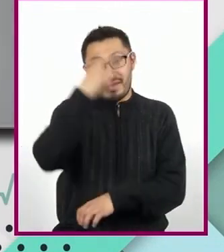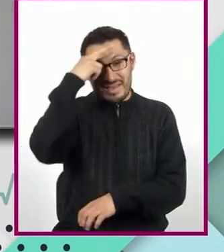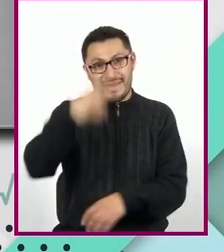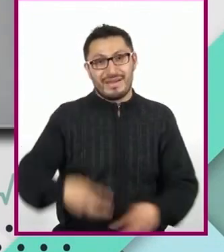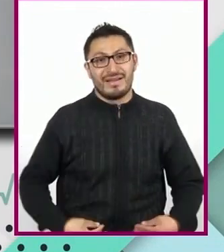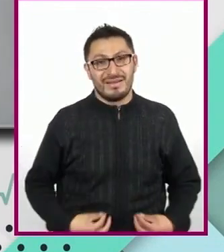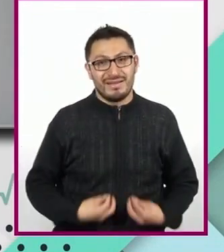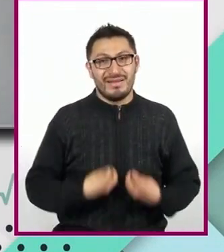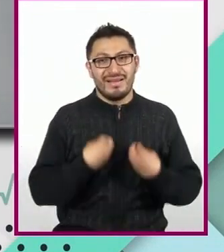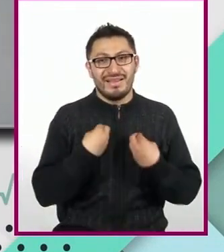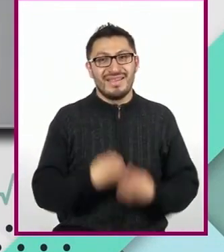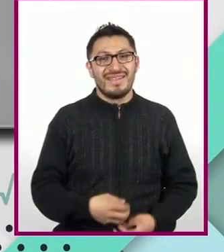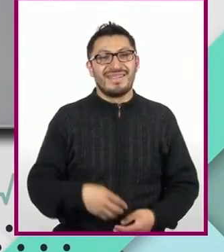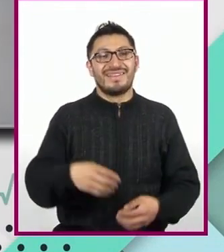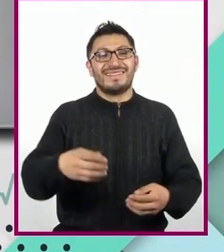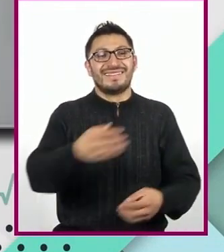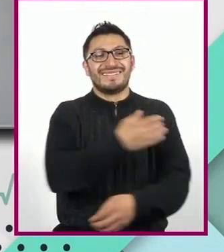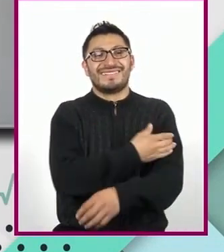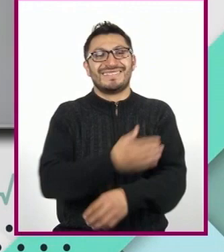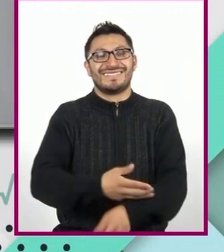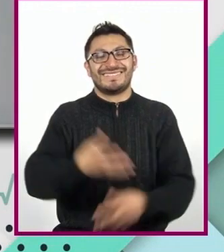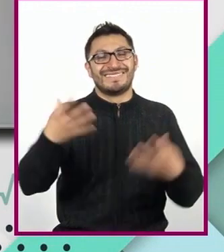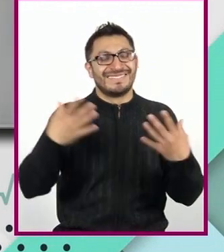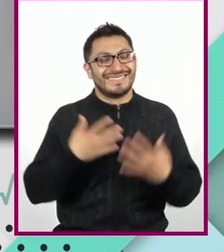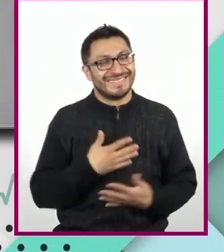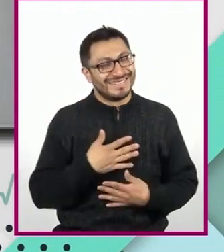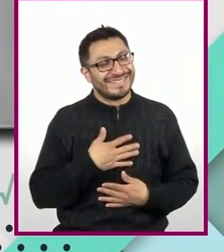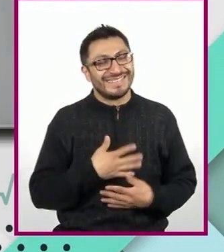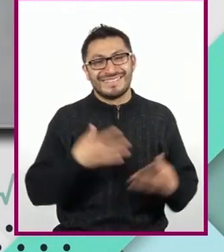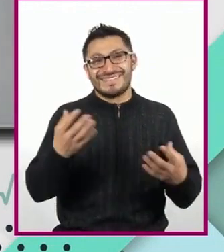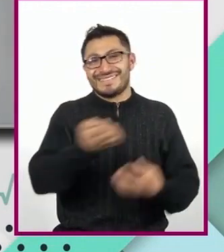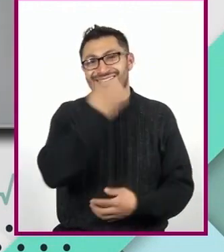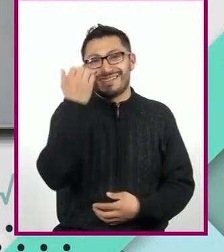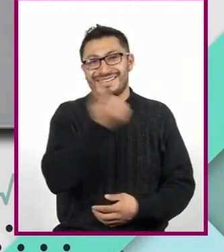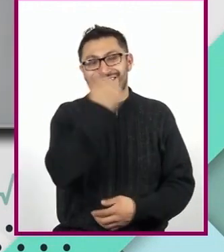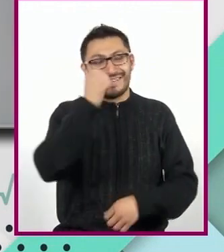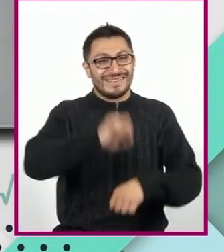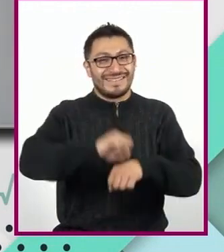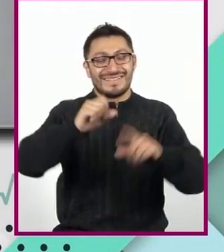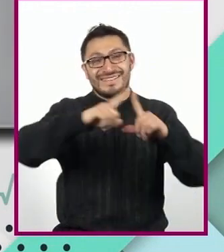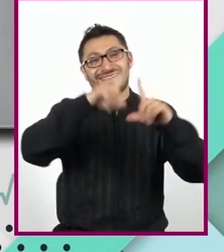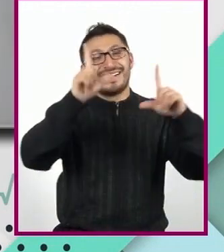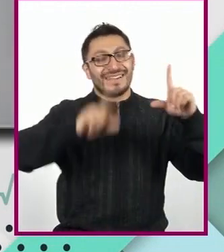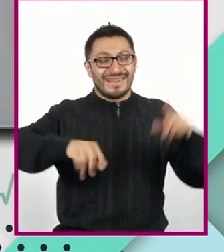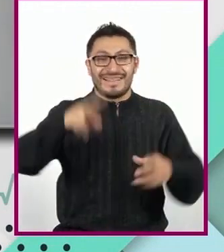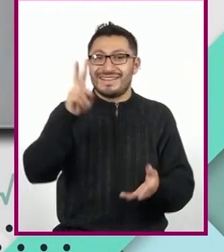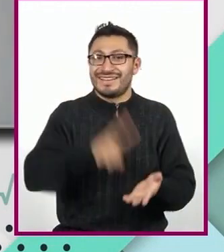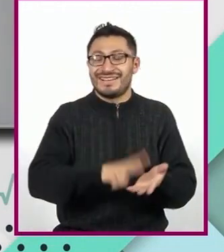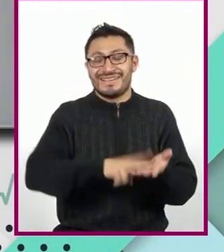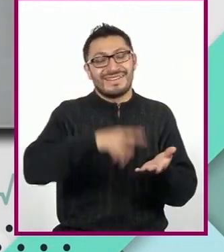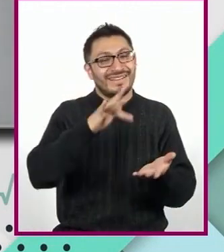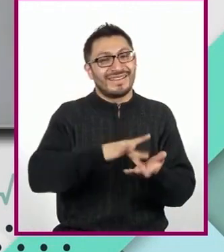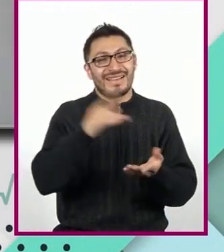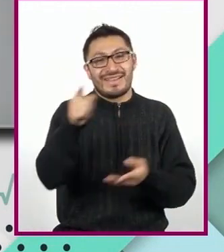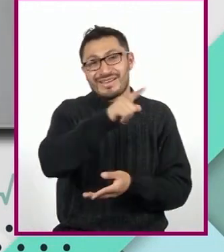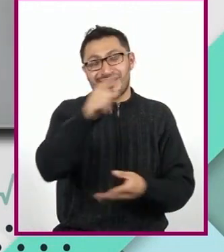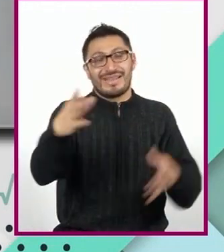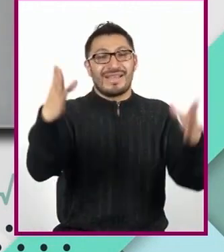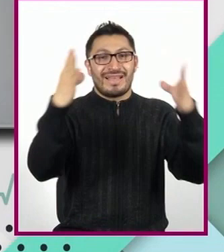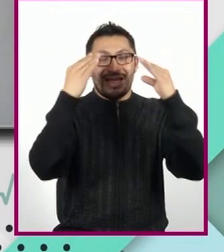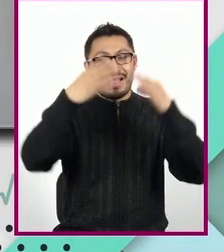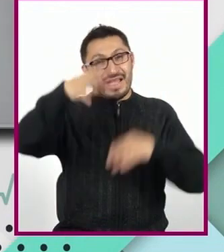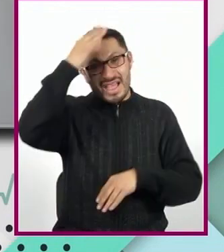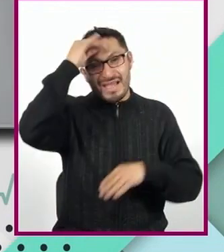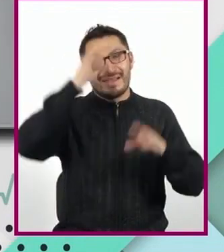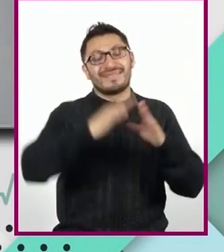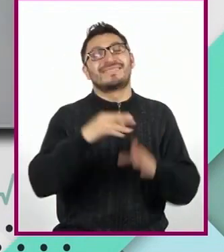Mis compañeros y yo, estudiantes de secundaria de todo el país, valoramos sus enseñanzas a través de Aprende en Casa